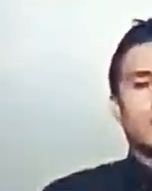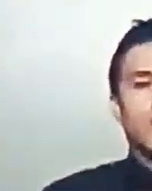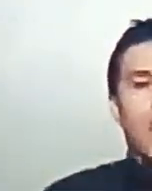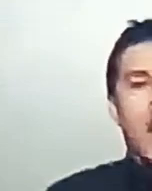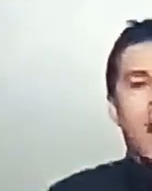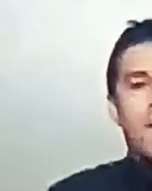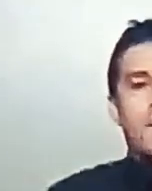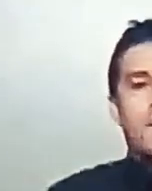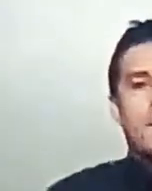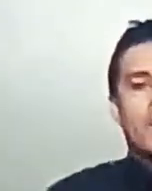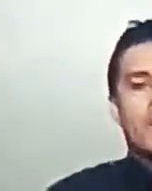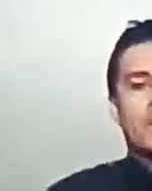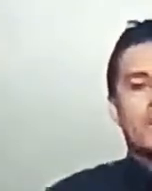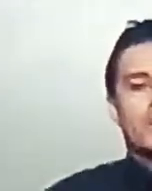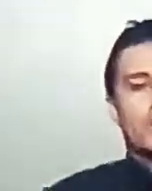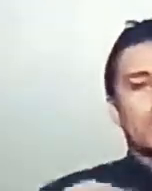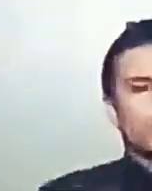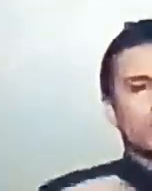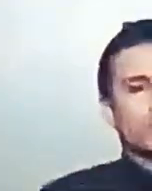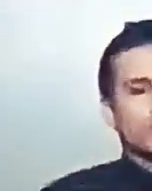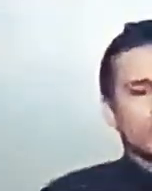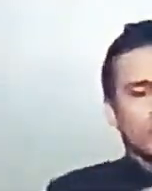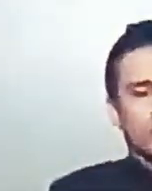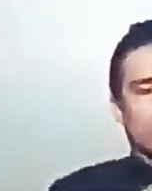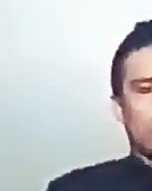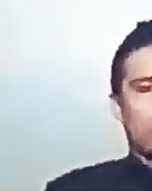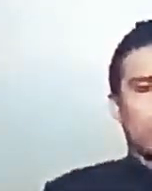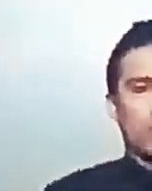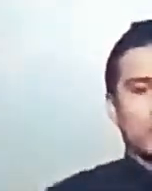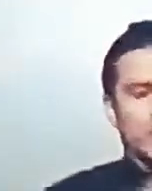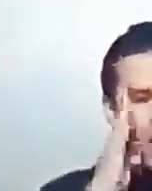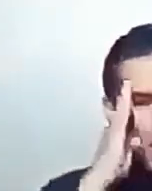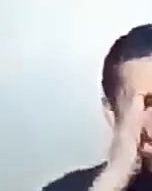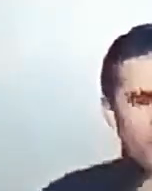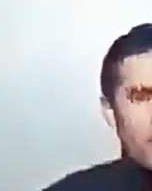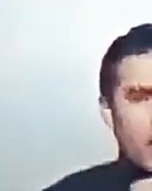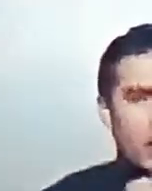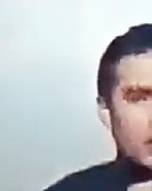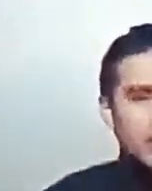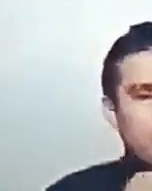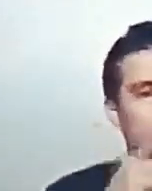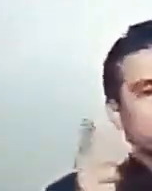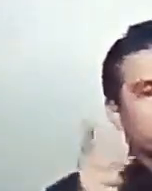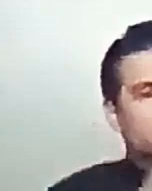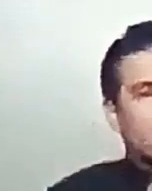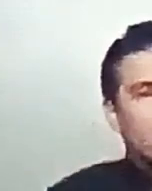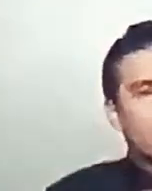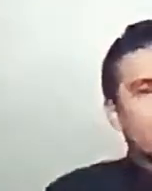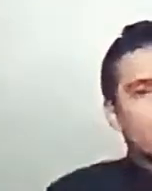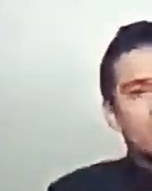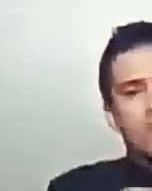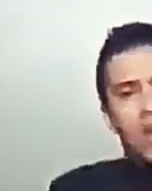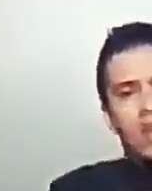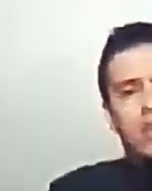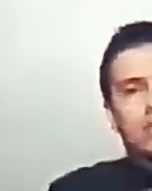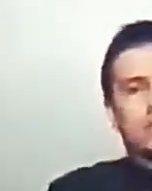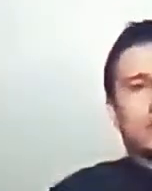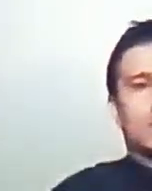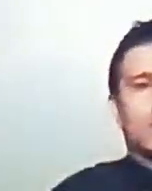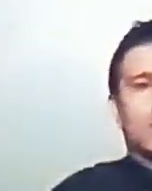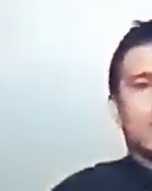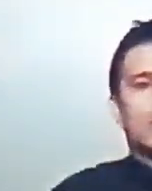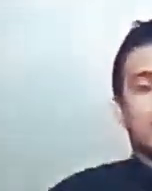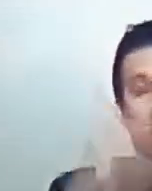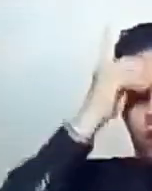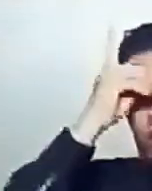provincia. ¿Enfocados en quiénes? En los pequeños y medianos agricultores. Pero también nos dicen en Daule que regrese la UNA, pues con decisión